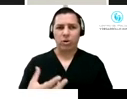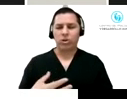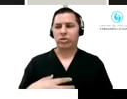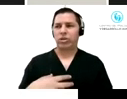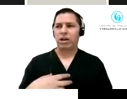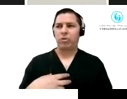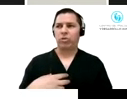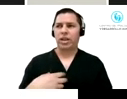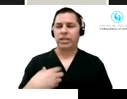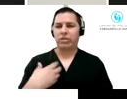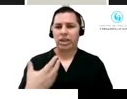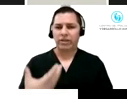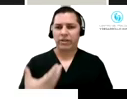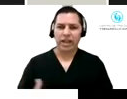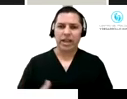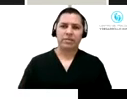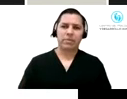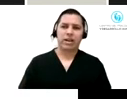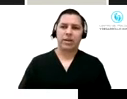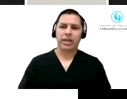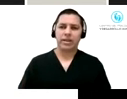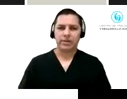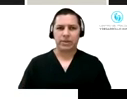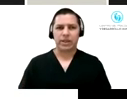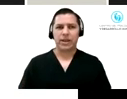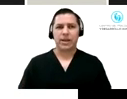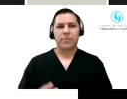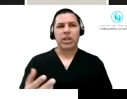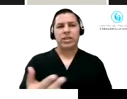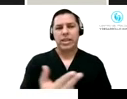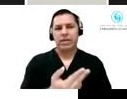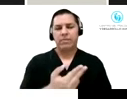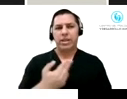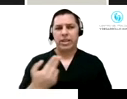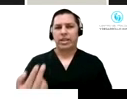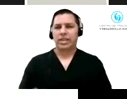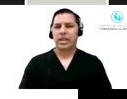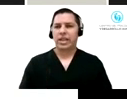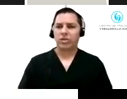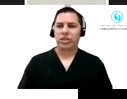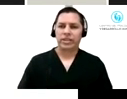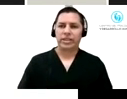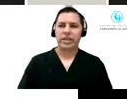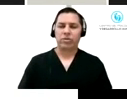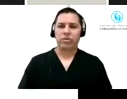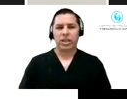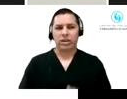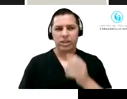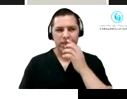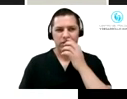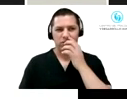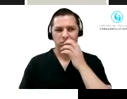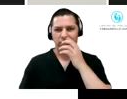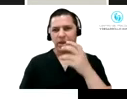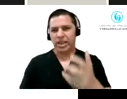le da voz, eso le da oportunidad de desarrollar habilidades para la vida, ¿verdad? Siempre tratar de hacer las cosas en círculo, sentarnos